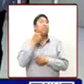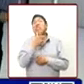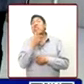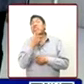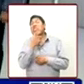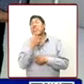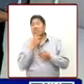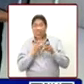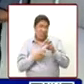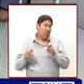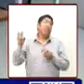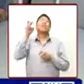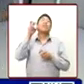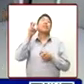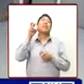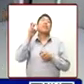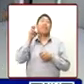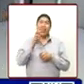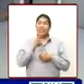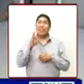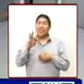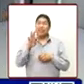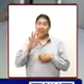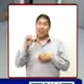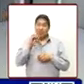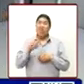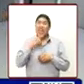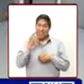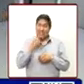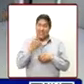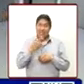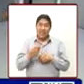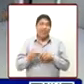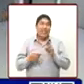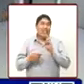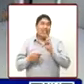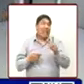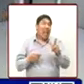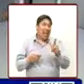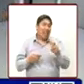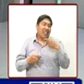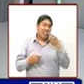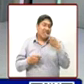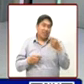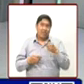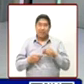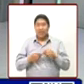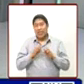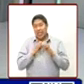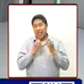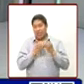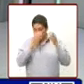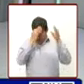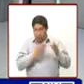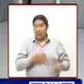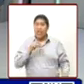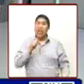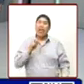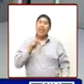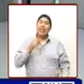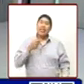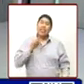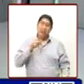a la gran final? El 64% dice y se la juega por el Real Madrid, el equipo de Carlo Ancelotti.